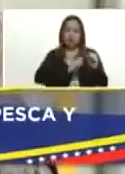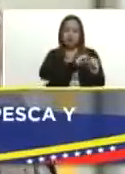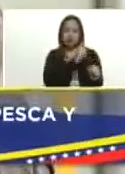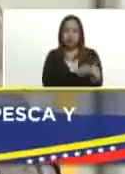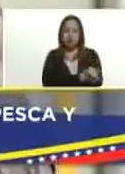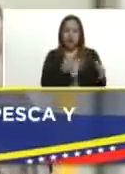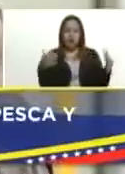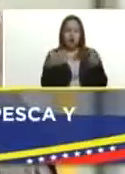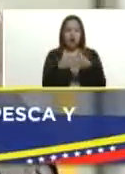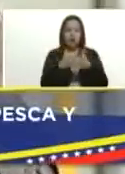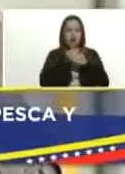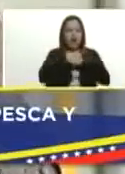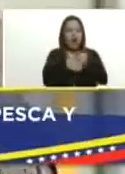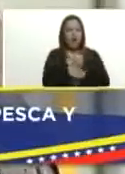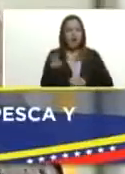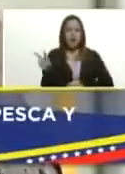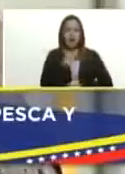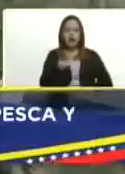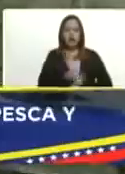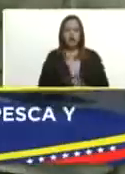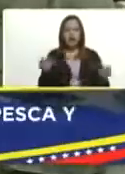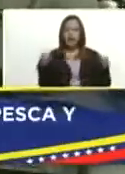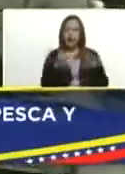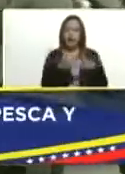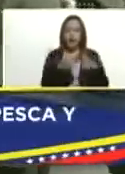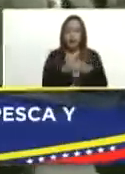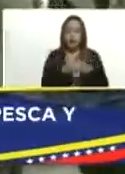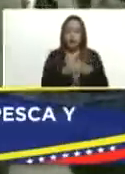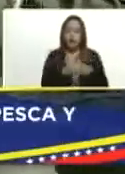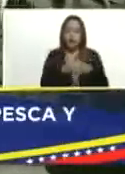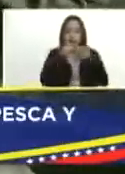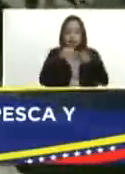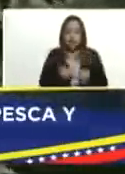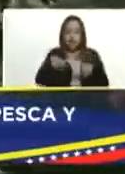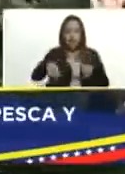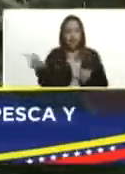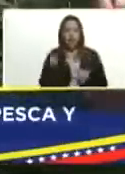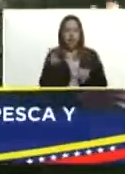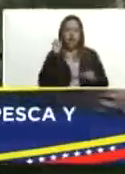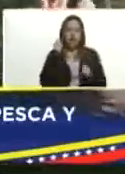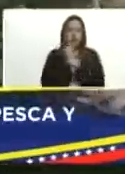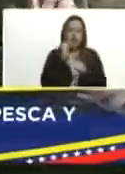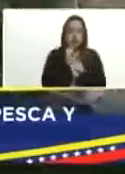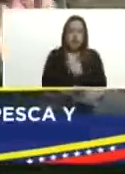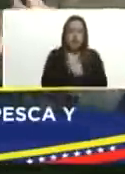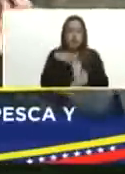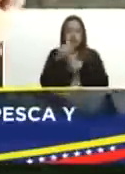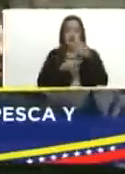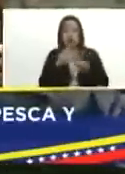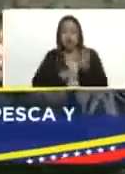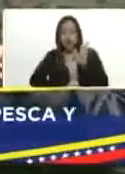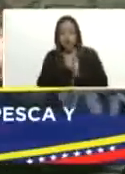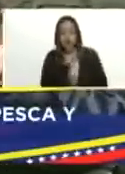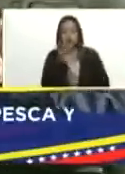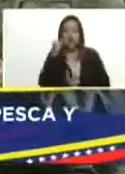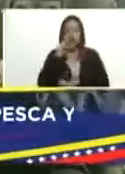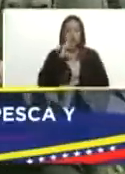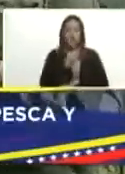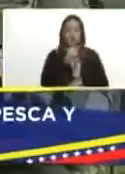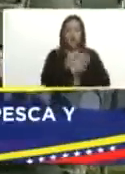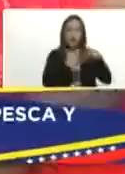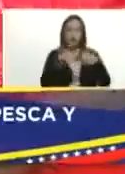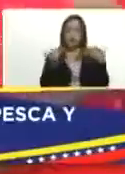un sector que ama a Venezuela, es un sector que se quedó en Venezuela para trabajar, para producir y está viendo los frutos